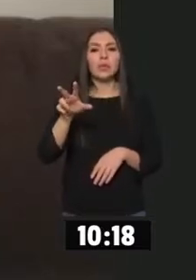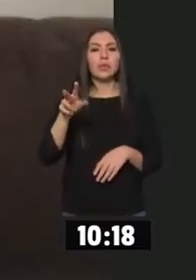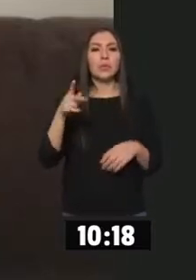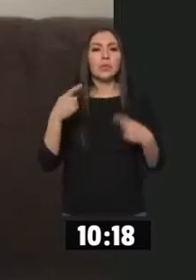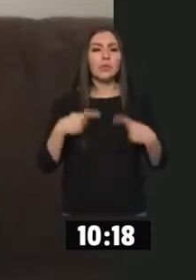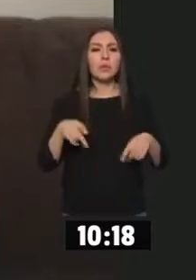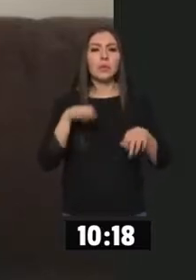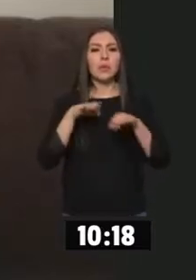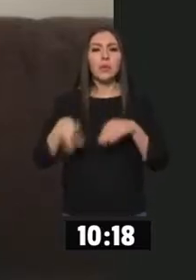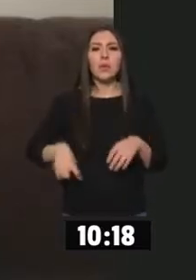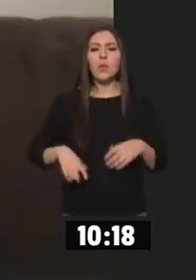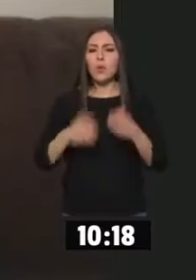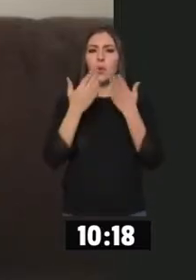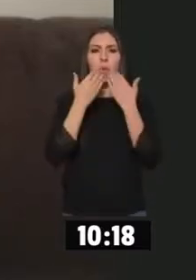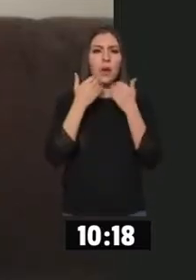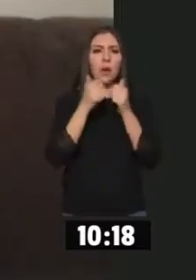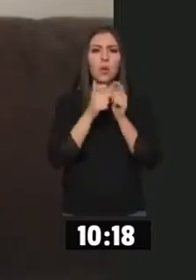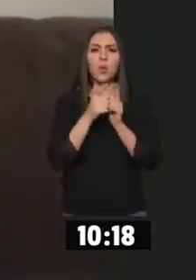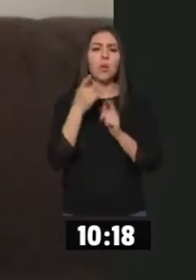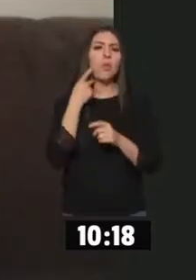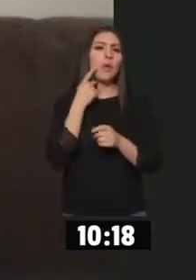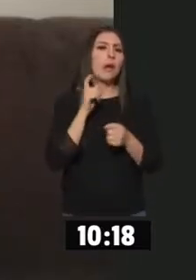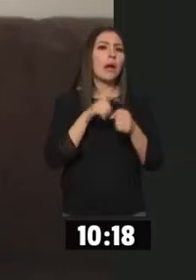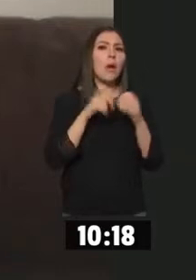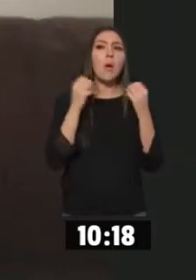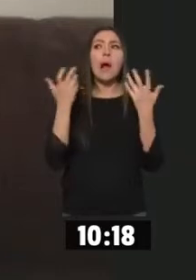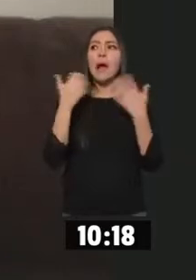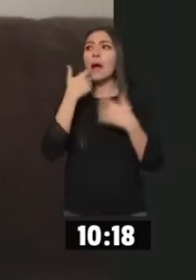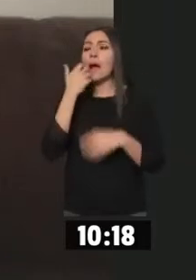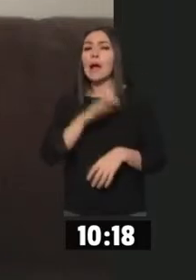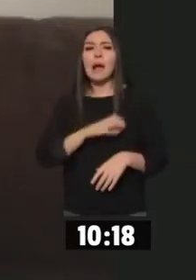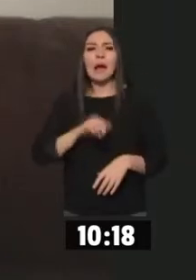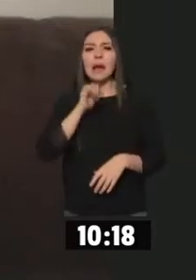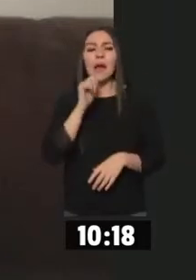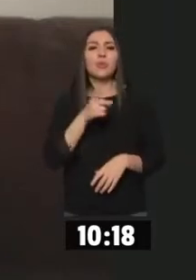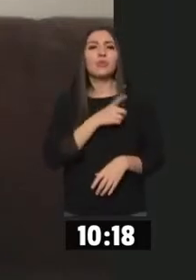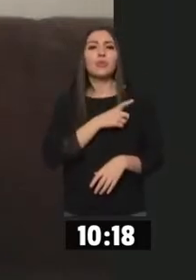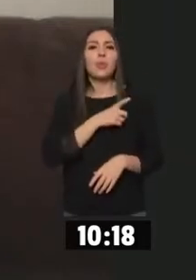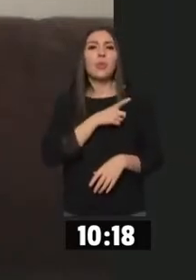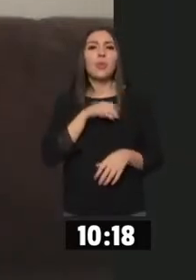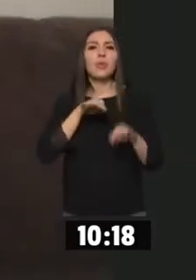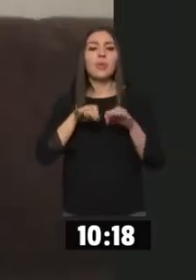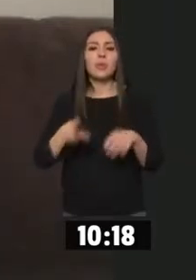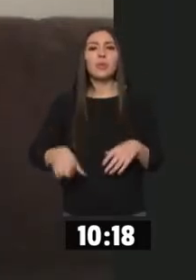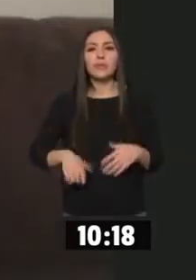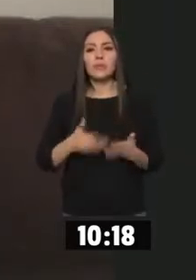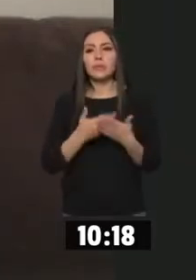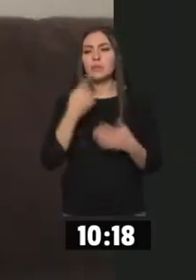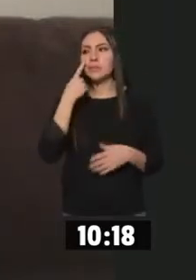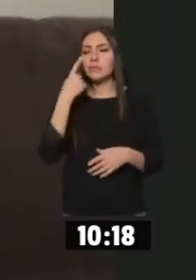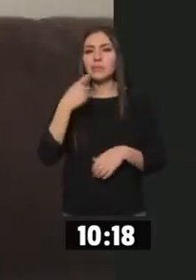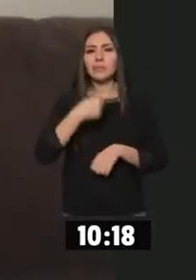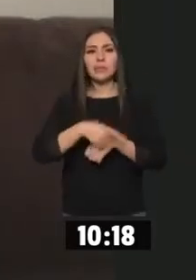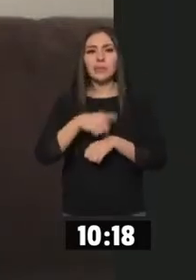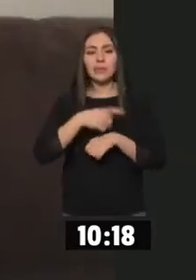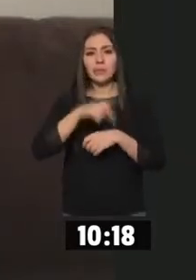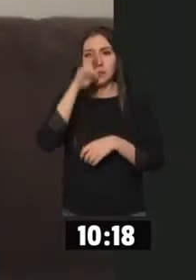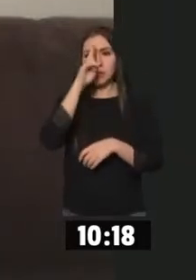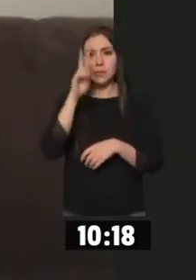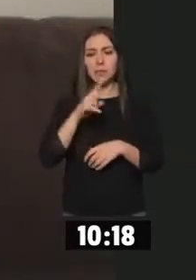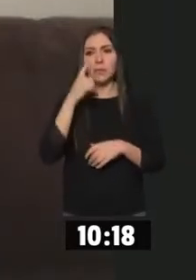o aspiración, lo cual pues me parece que expone también el grado de vulnerabilidad que existe en todo el país para